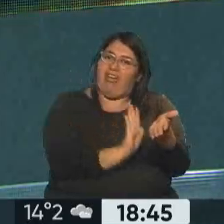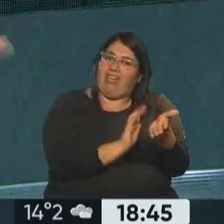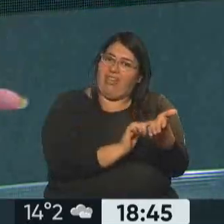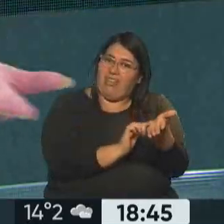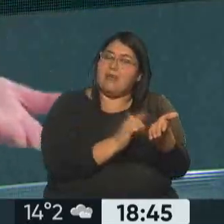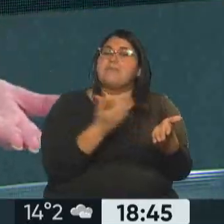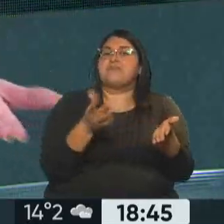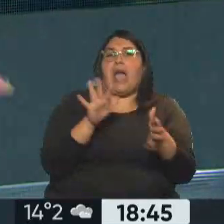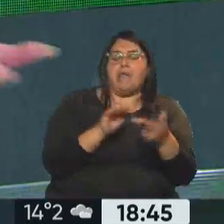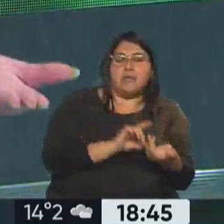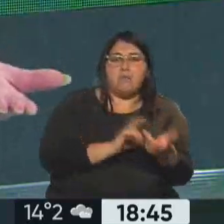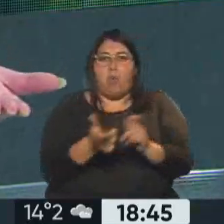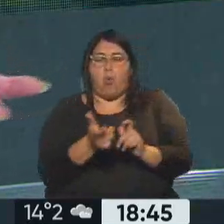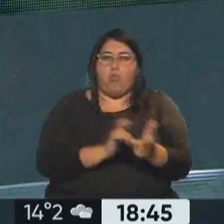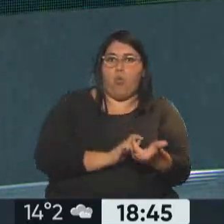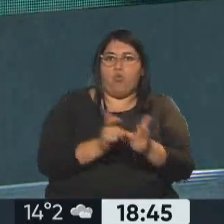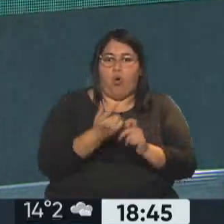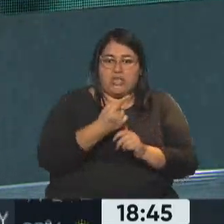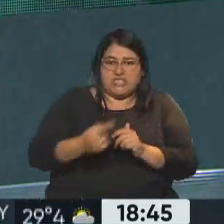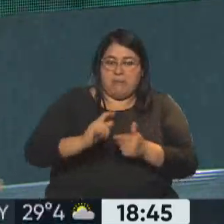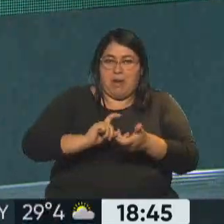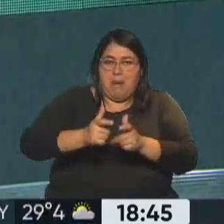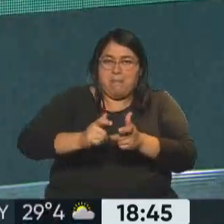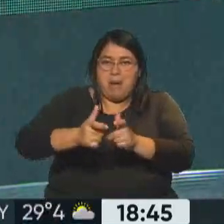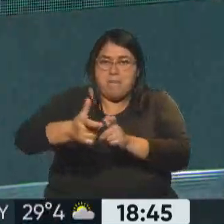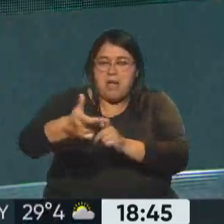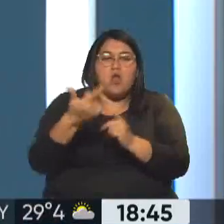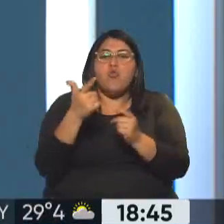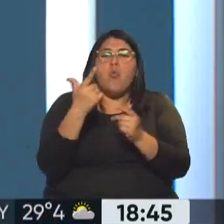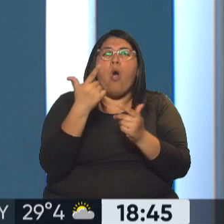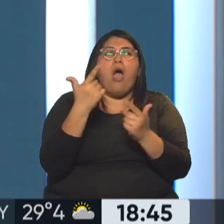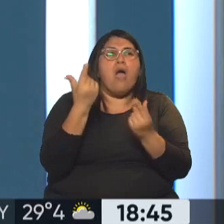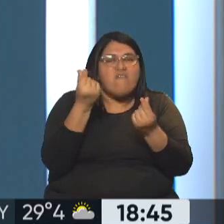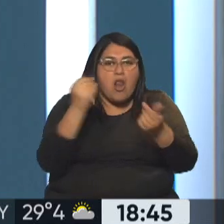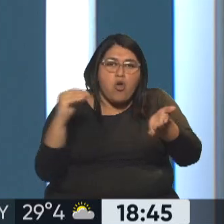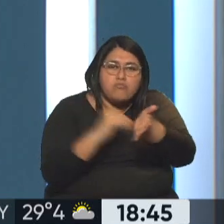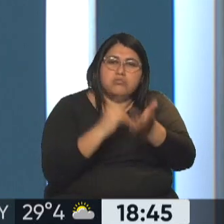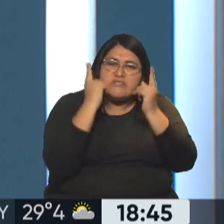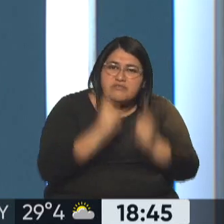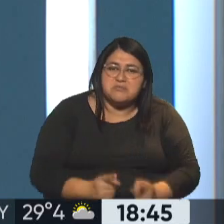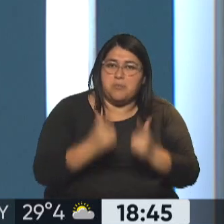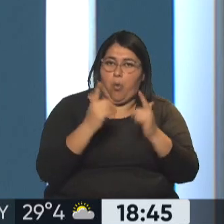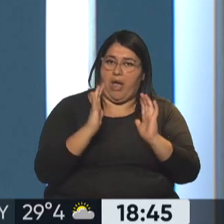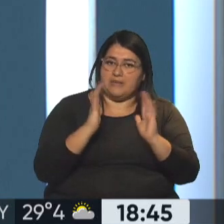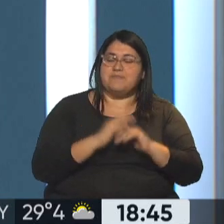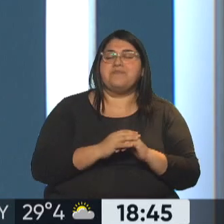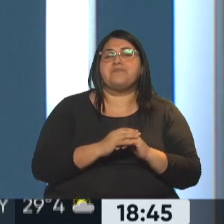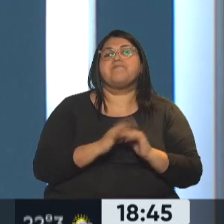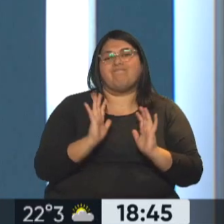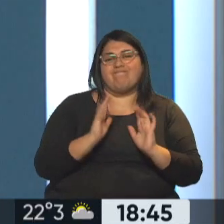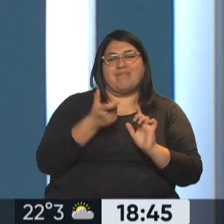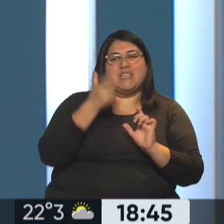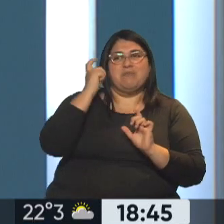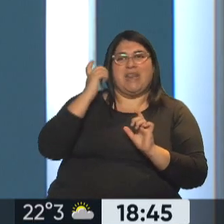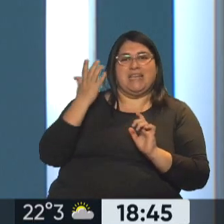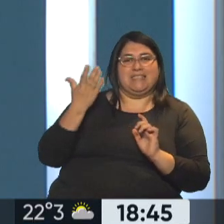los precios van y vienen todo el tiempo. De una semana a otra no se marca un valor de referencia. Sí, a ver, más con la experiencia que veníamos, que quizás uno